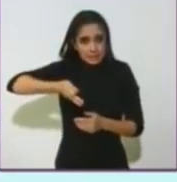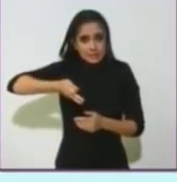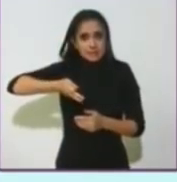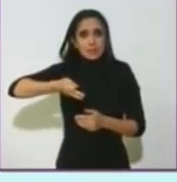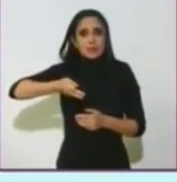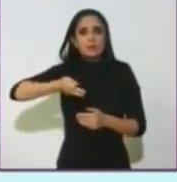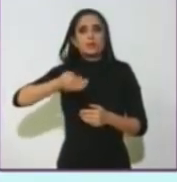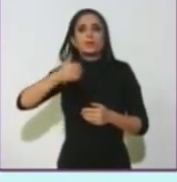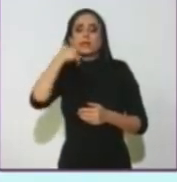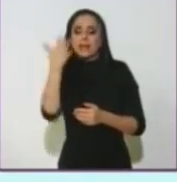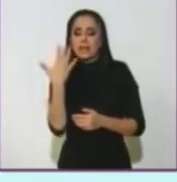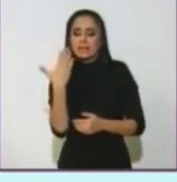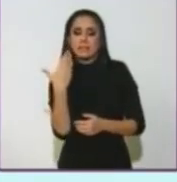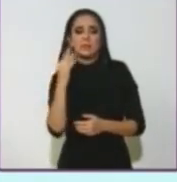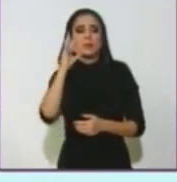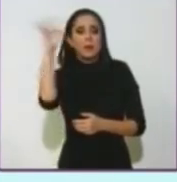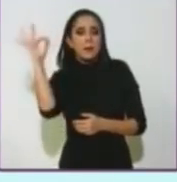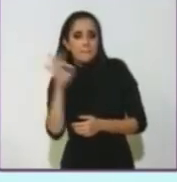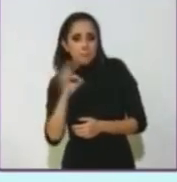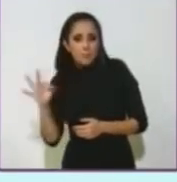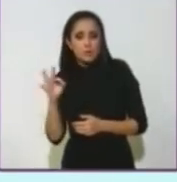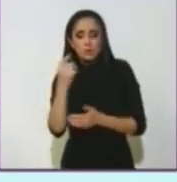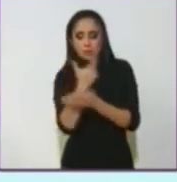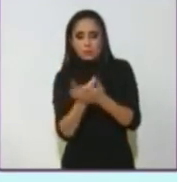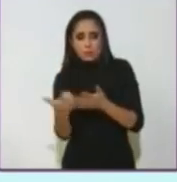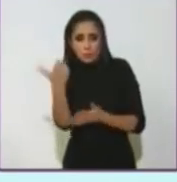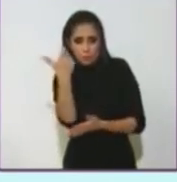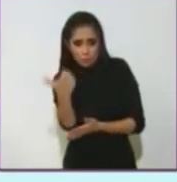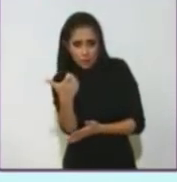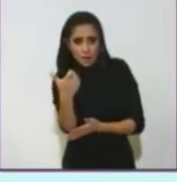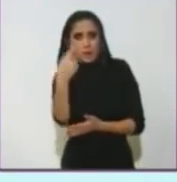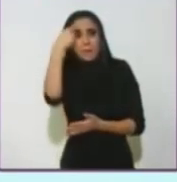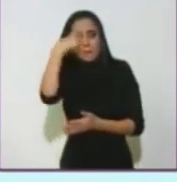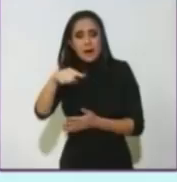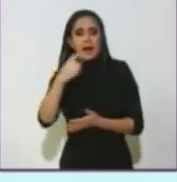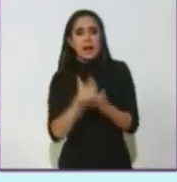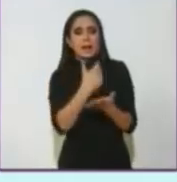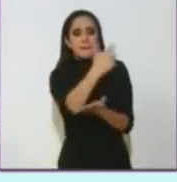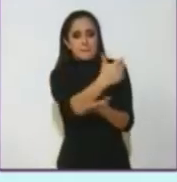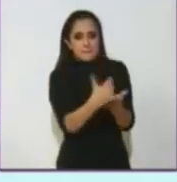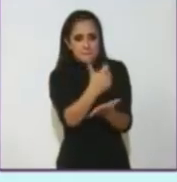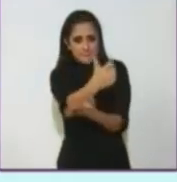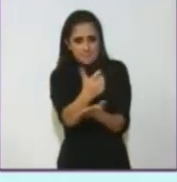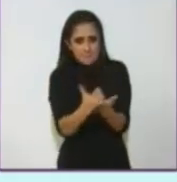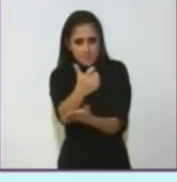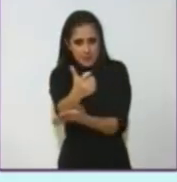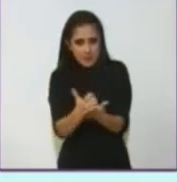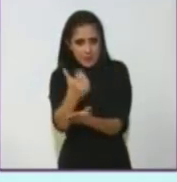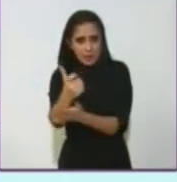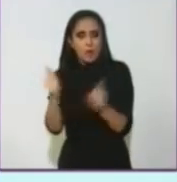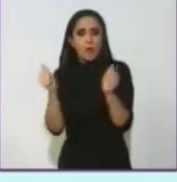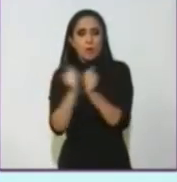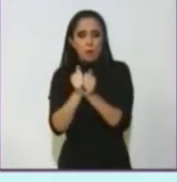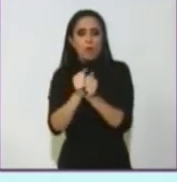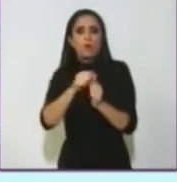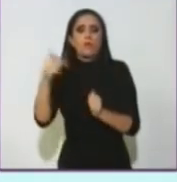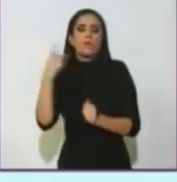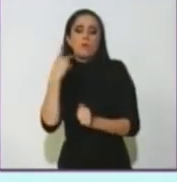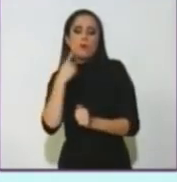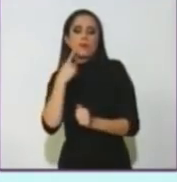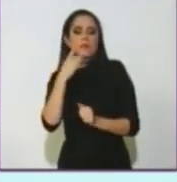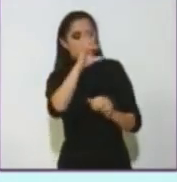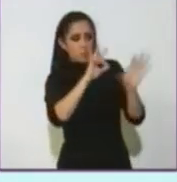compartir el 50% de los honorarios que se iban a pagar con los funcionarios que los contrataron